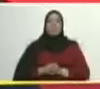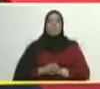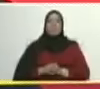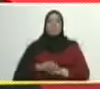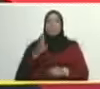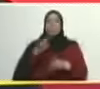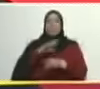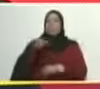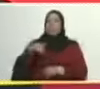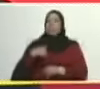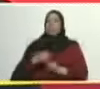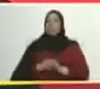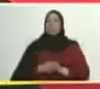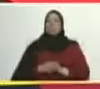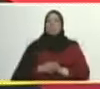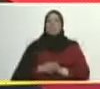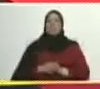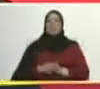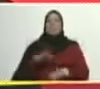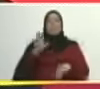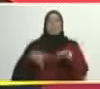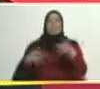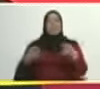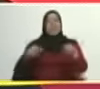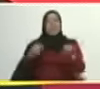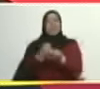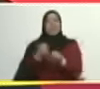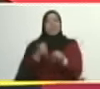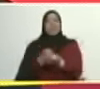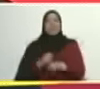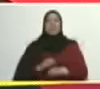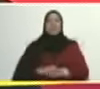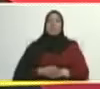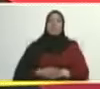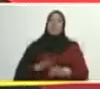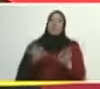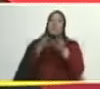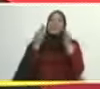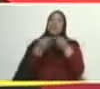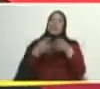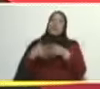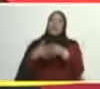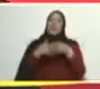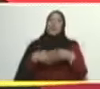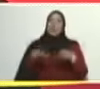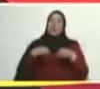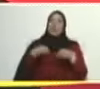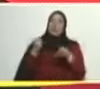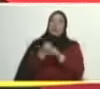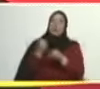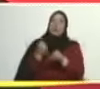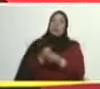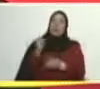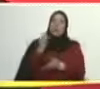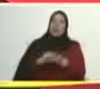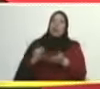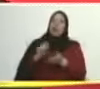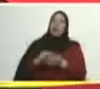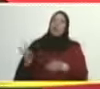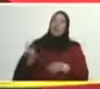EMTASUR, bajo el pretexto del bloqueo al que unilateralmente Estados Unidos ha sometido al hermano pueblo de